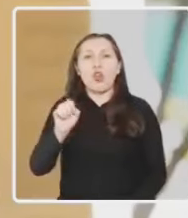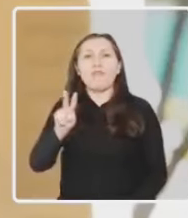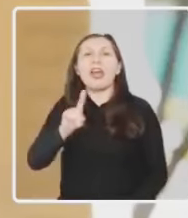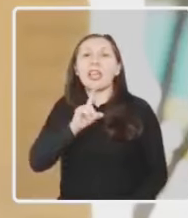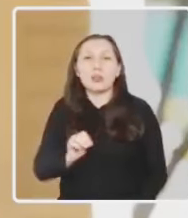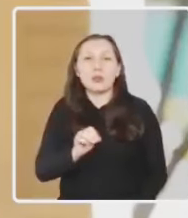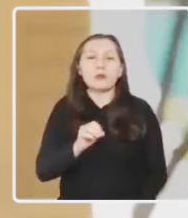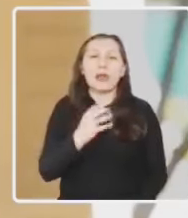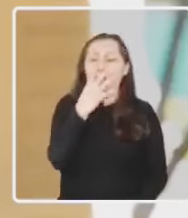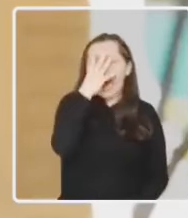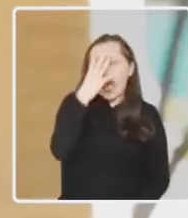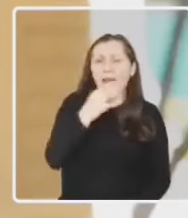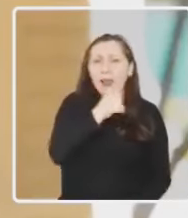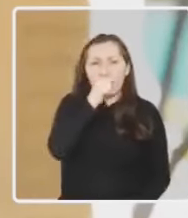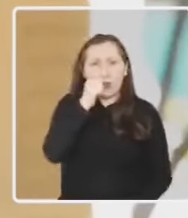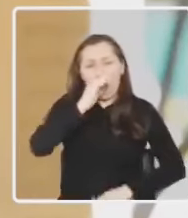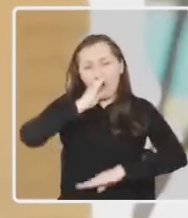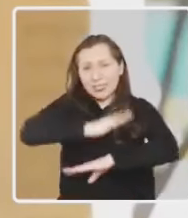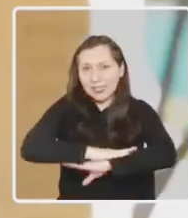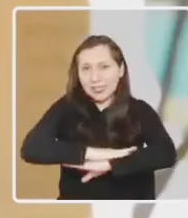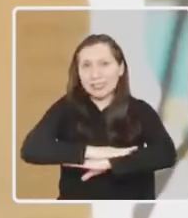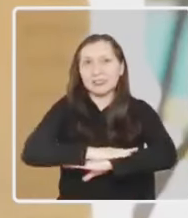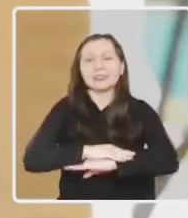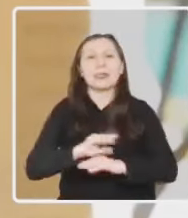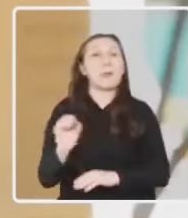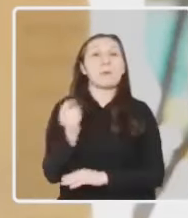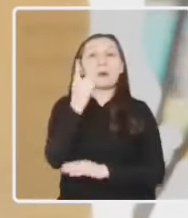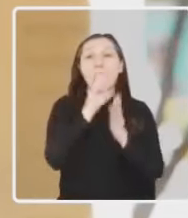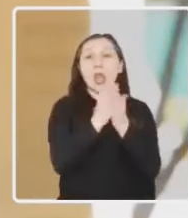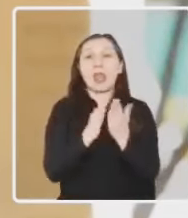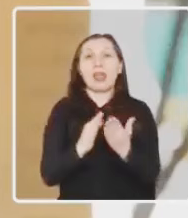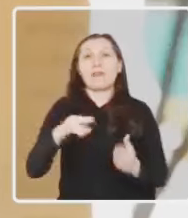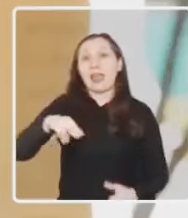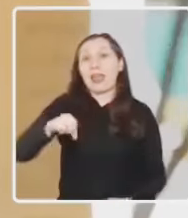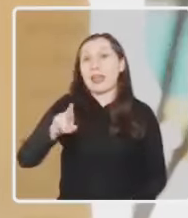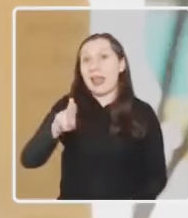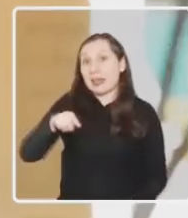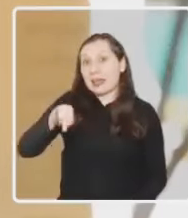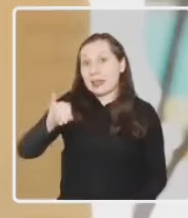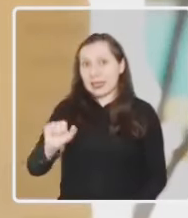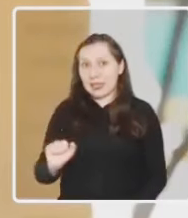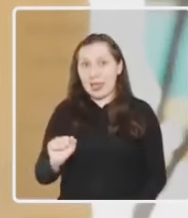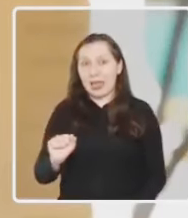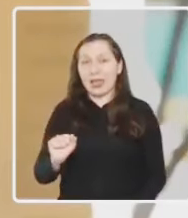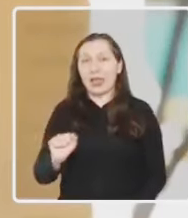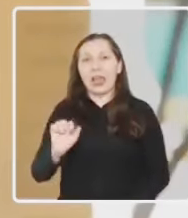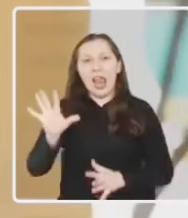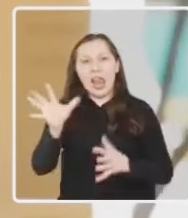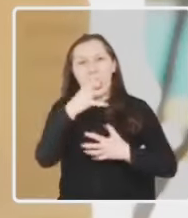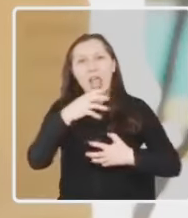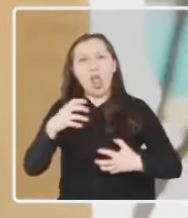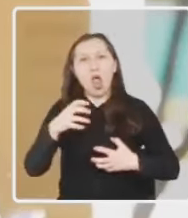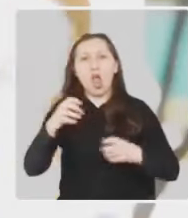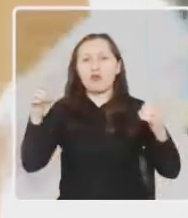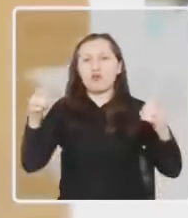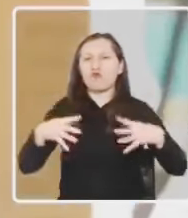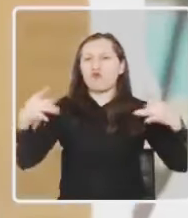Los Caras y la Droga de la Obediencia, los primeros libros de las Crónicas de Narnia, con El León, la Bruja y el